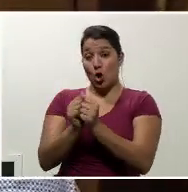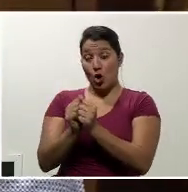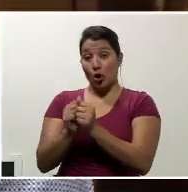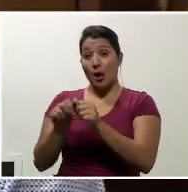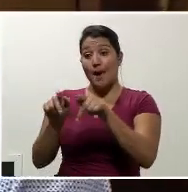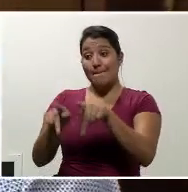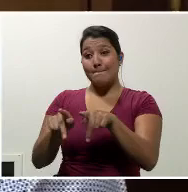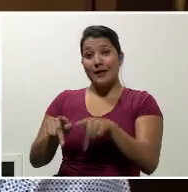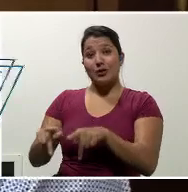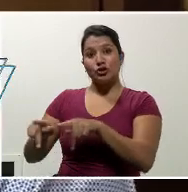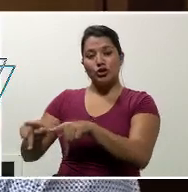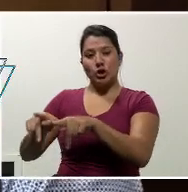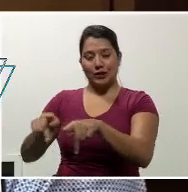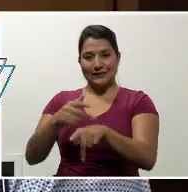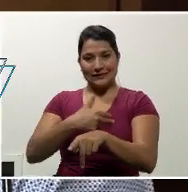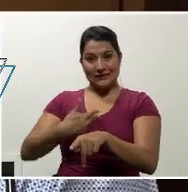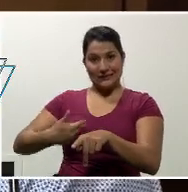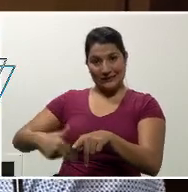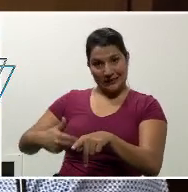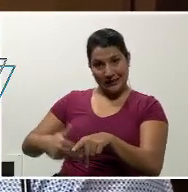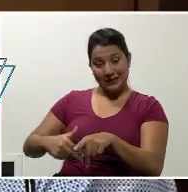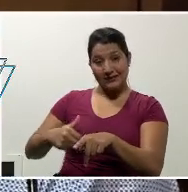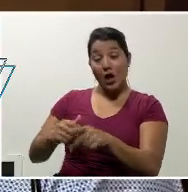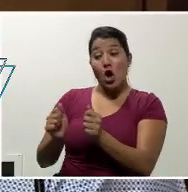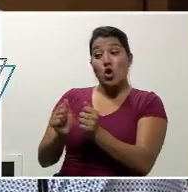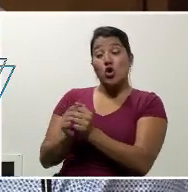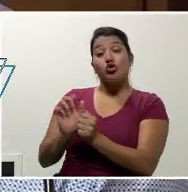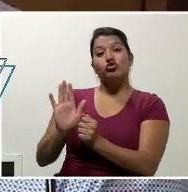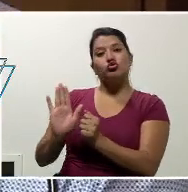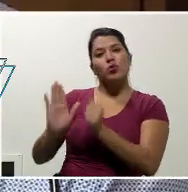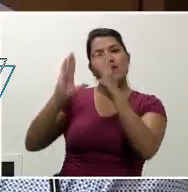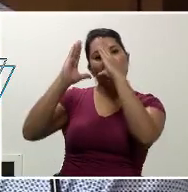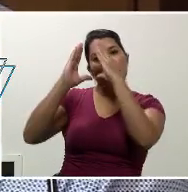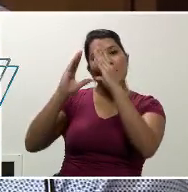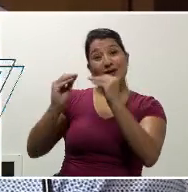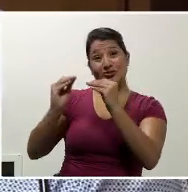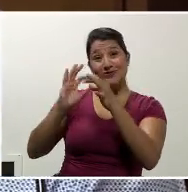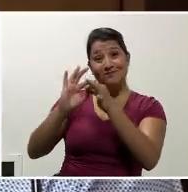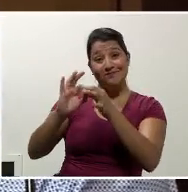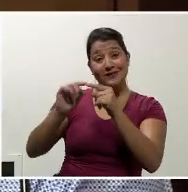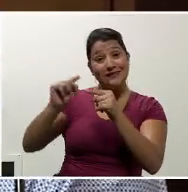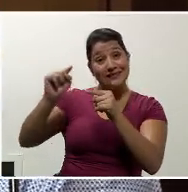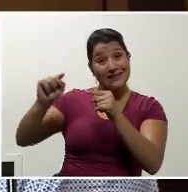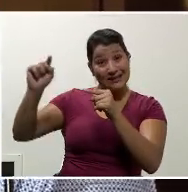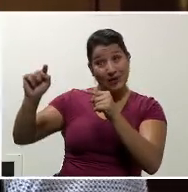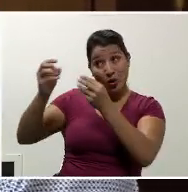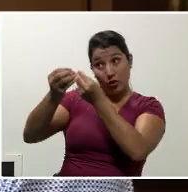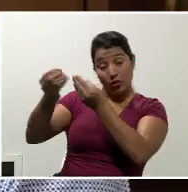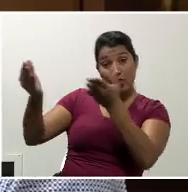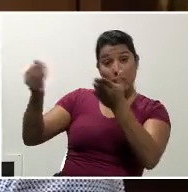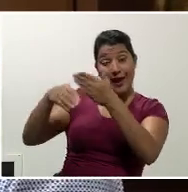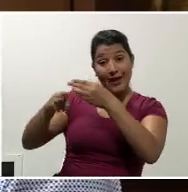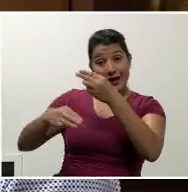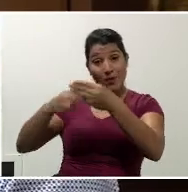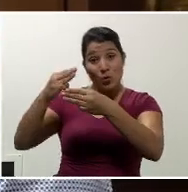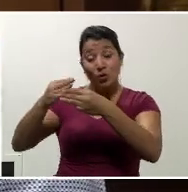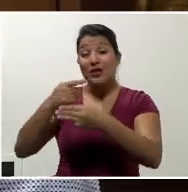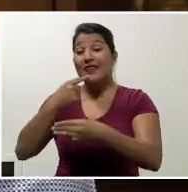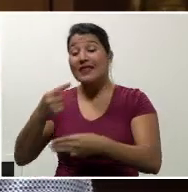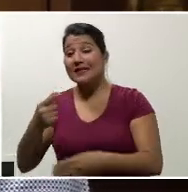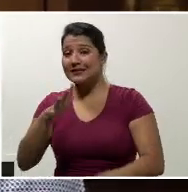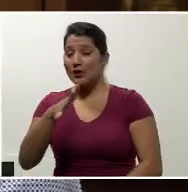las estadísticas que ellos están publicando a nivel mundial es que el 80-82% de las